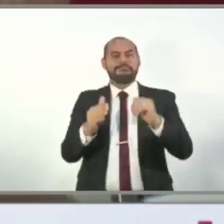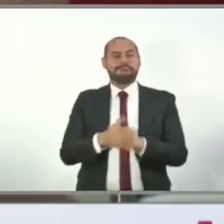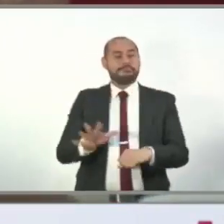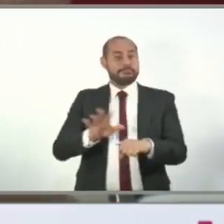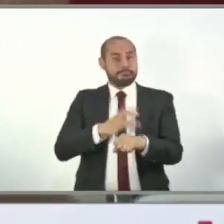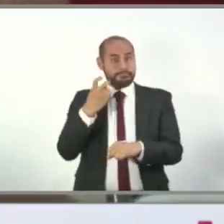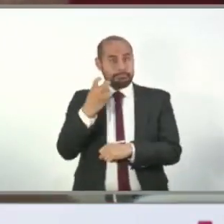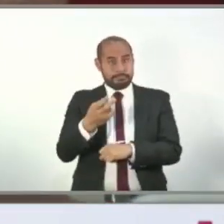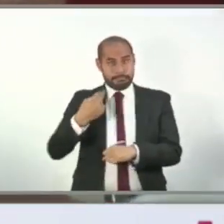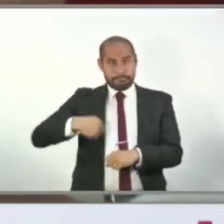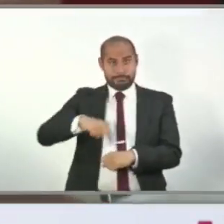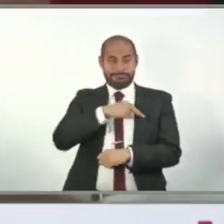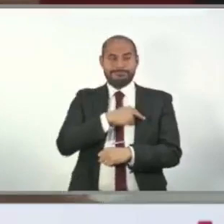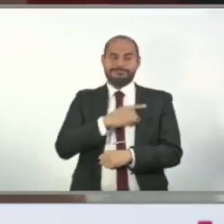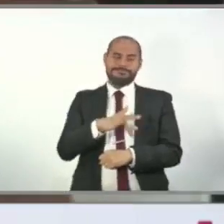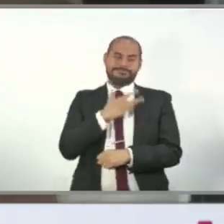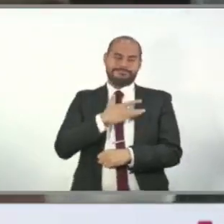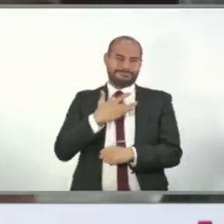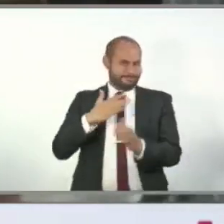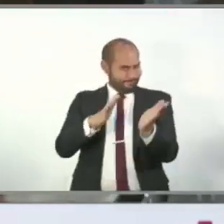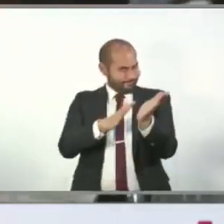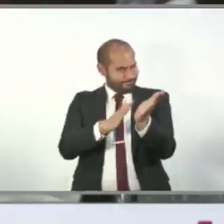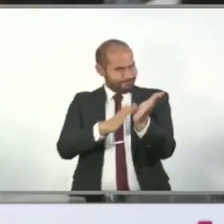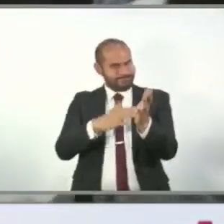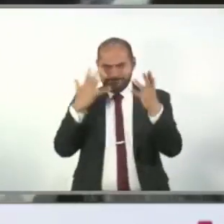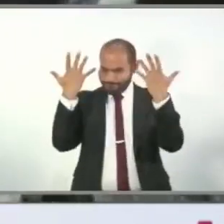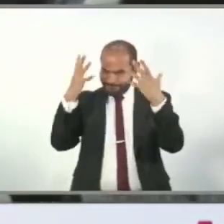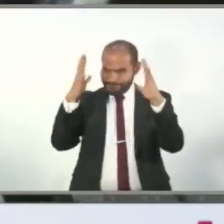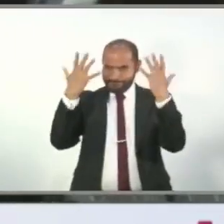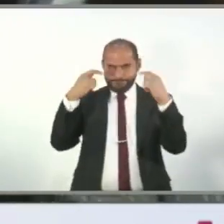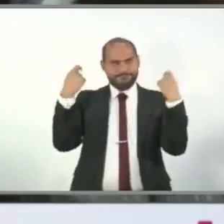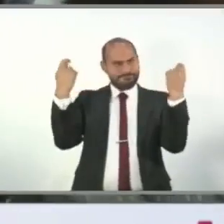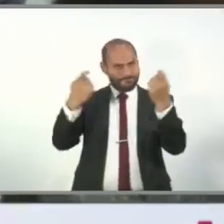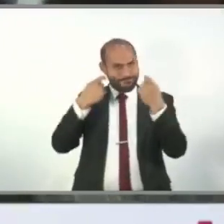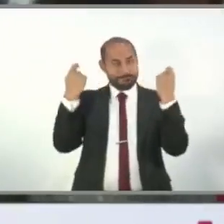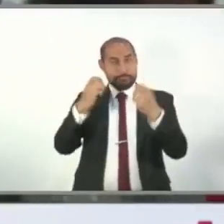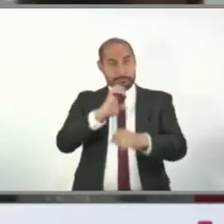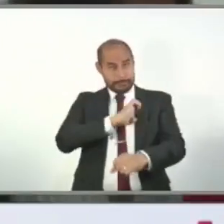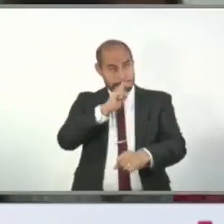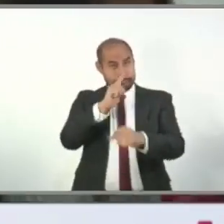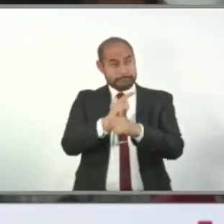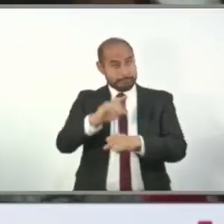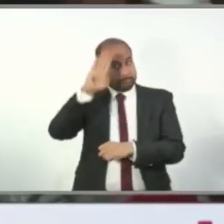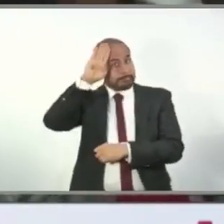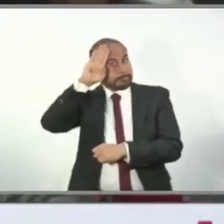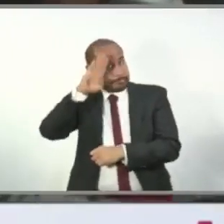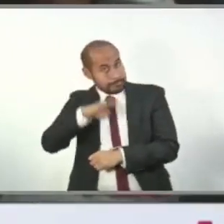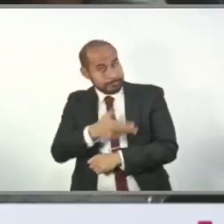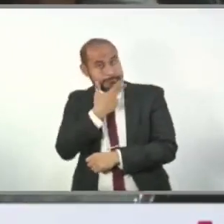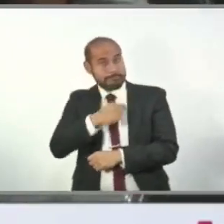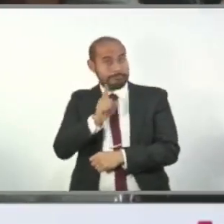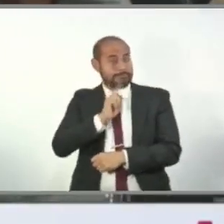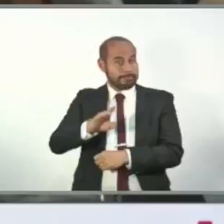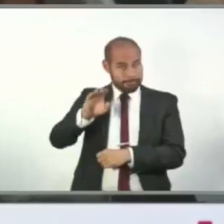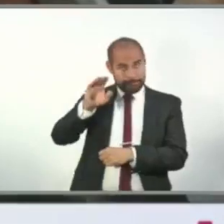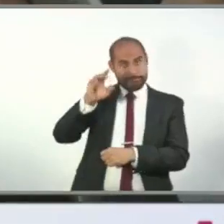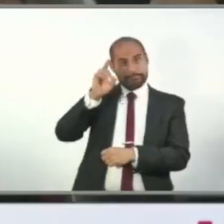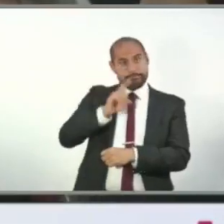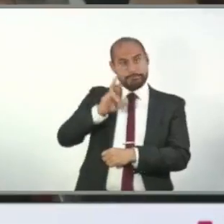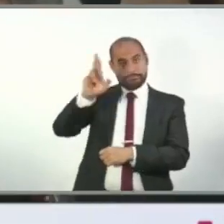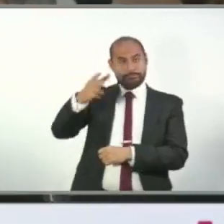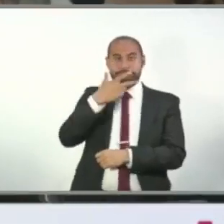les celebramos a todas y todos ustedes, especialistas, maestras, maestros, doctoras